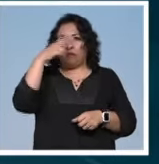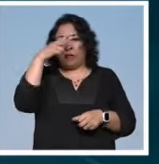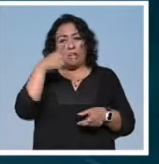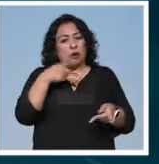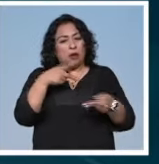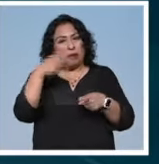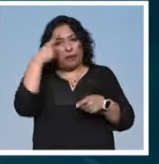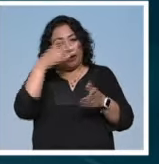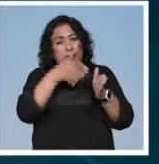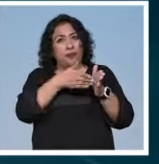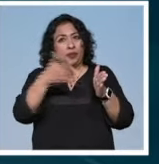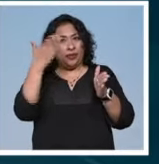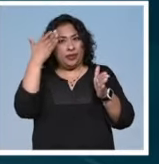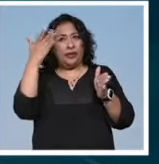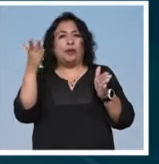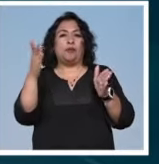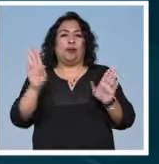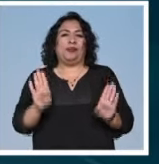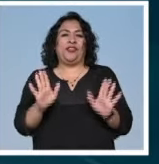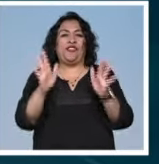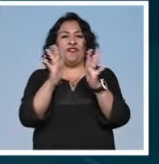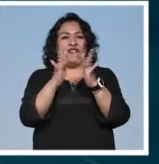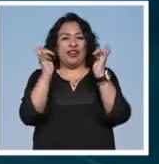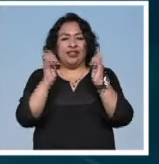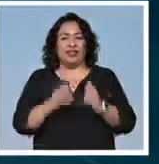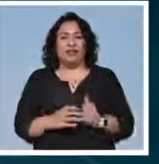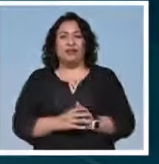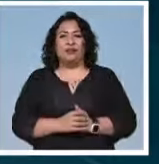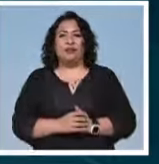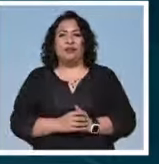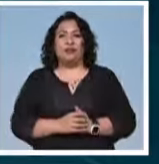prepara para una temporada francesa.